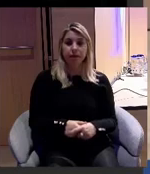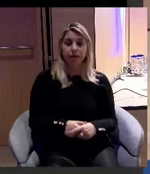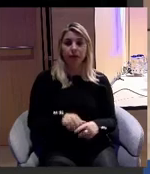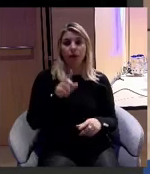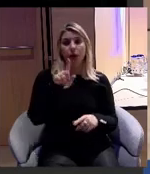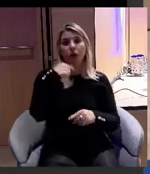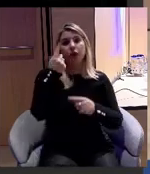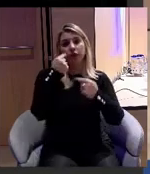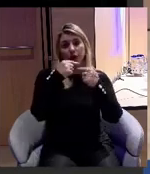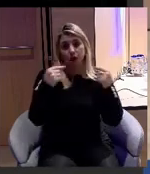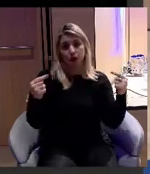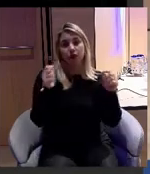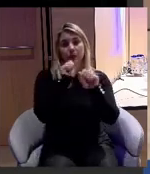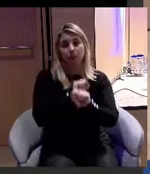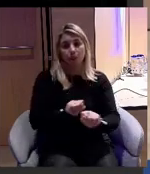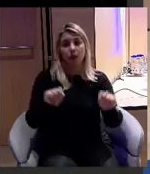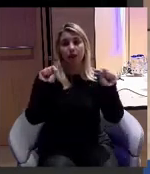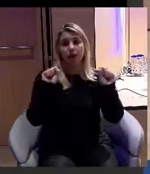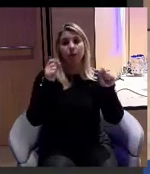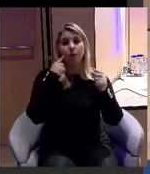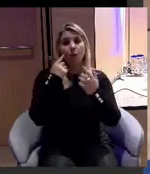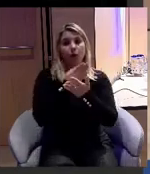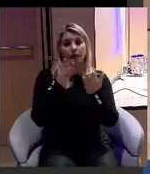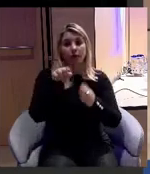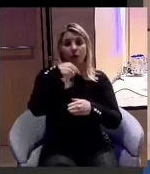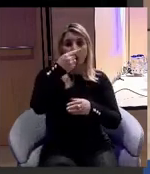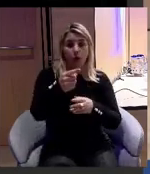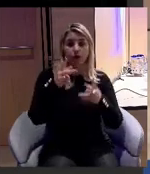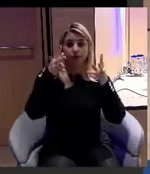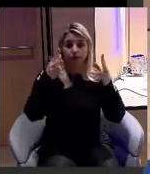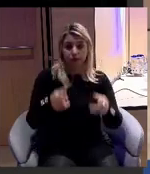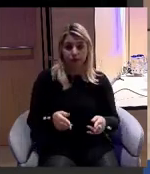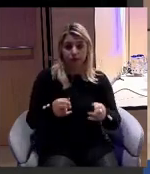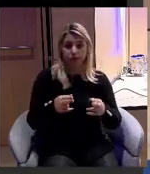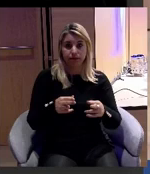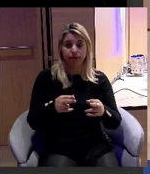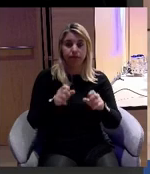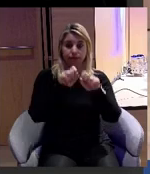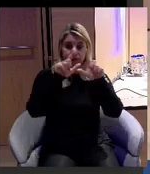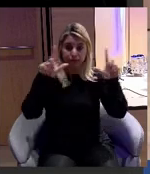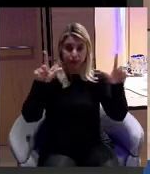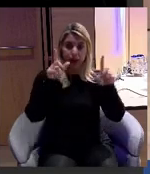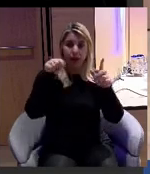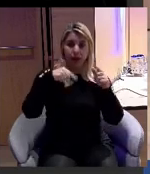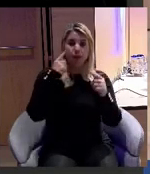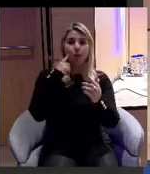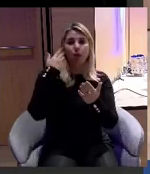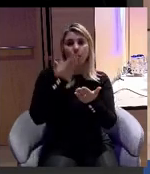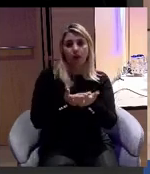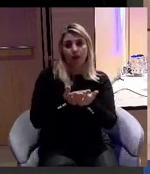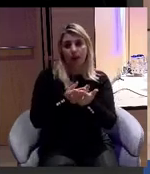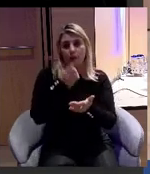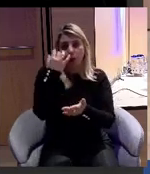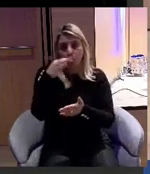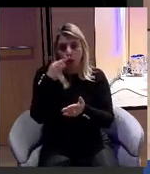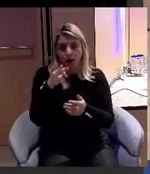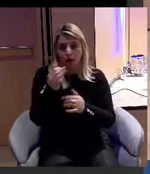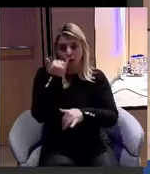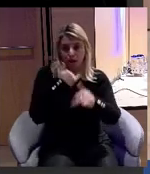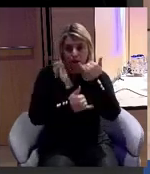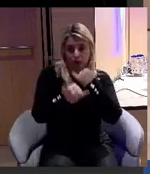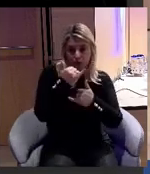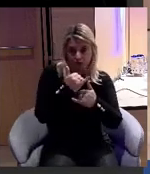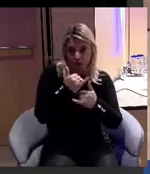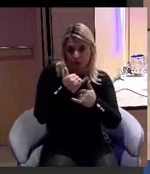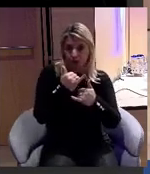otra otra cosa que que mostramos y otra sección de la plataforma es la de propuestas no solo mostramos la información de